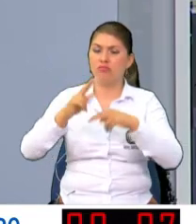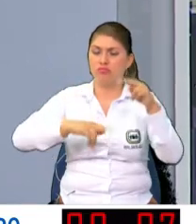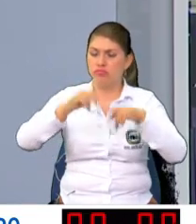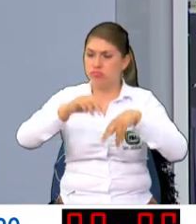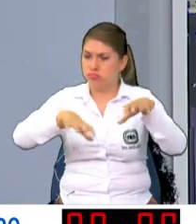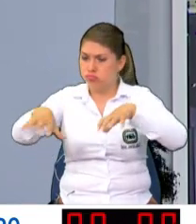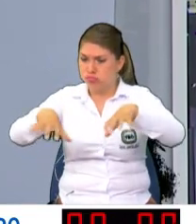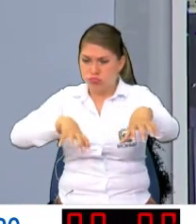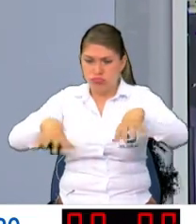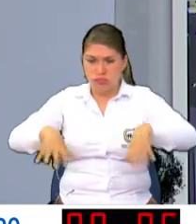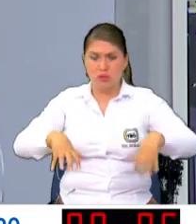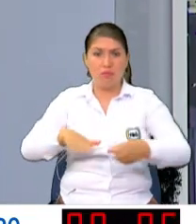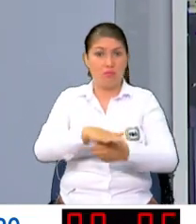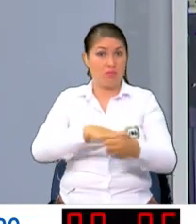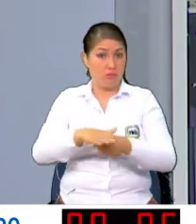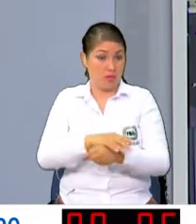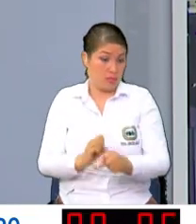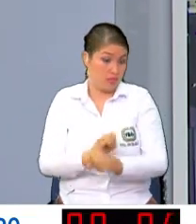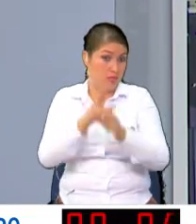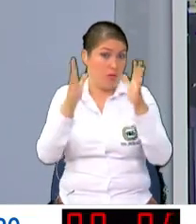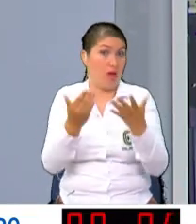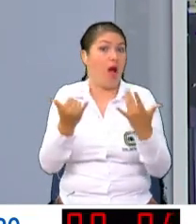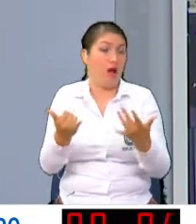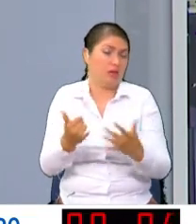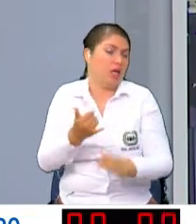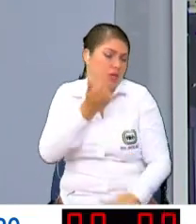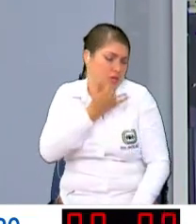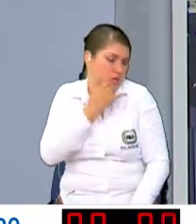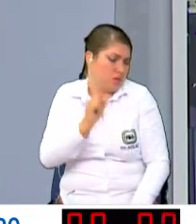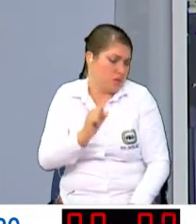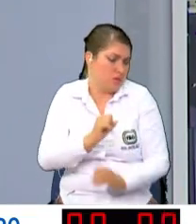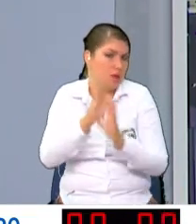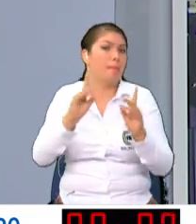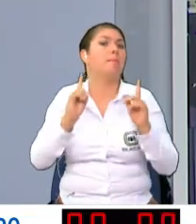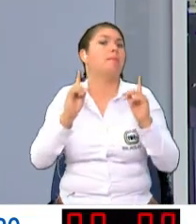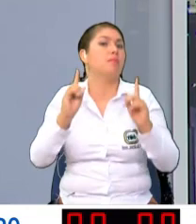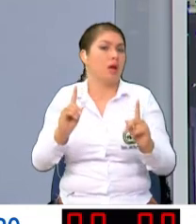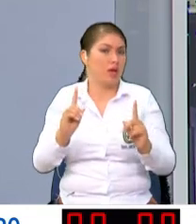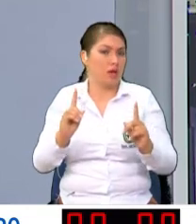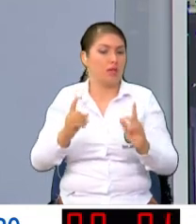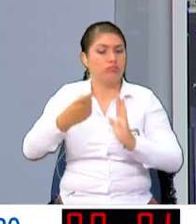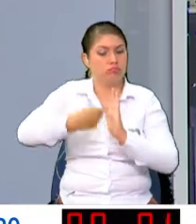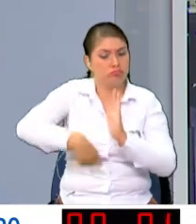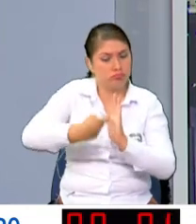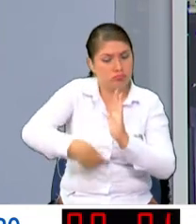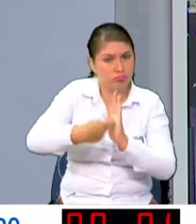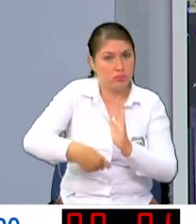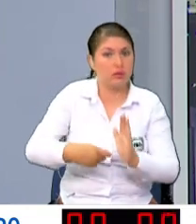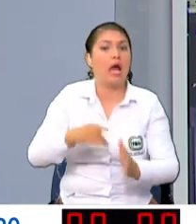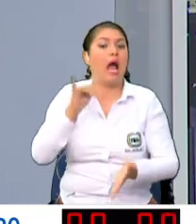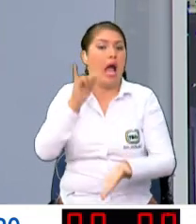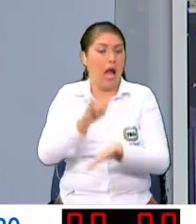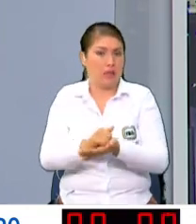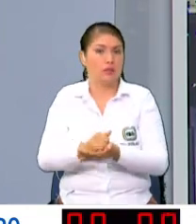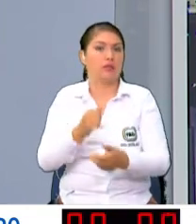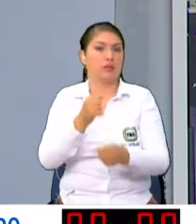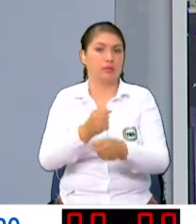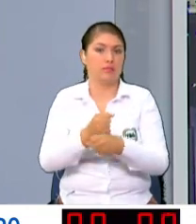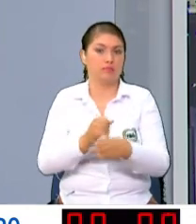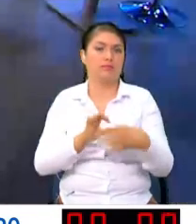300 obras en diferentes barrios de la ciudad y por supuesto ahora ha cometido muchos errores pero para eso se podrían los errores y desde luego ahí estaremos